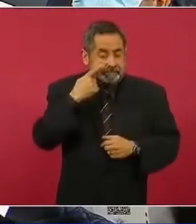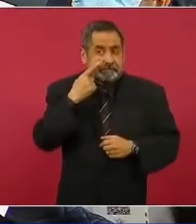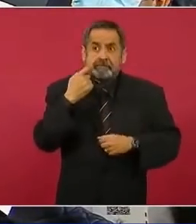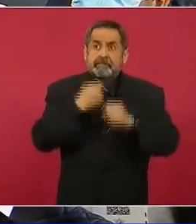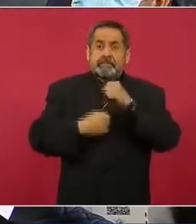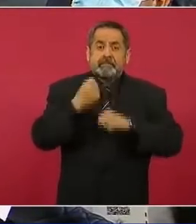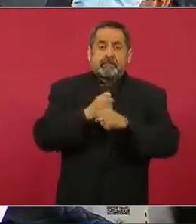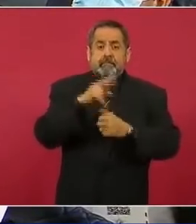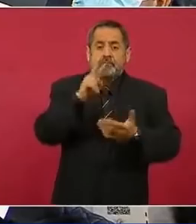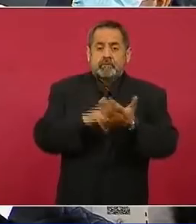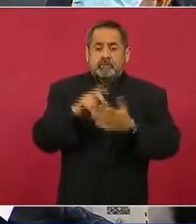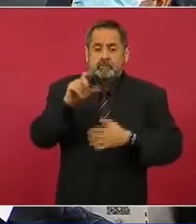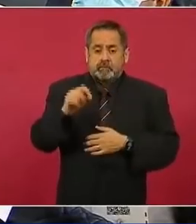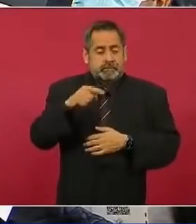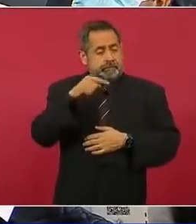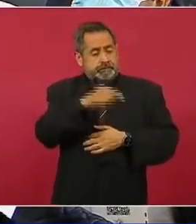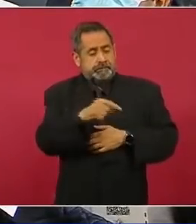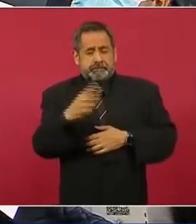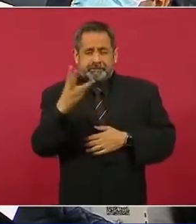2020 ejercieron